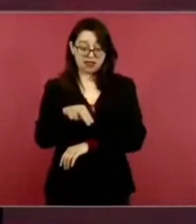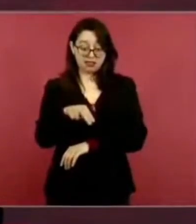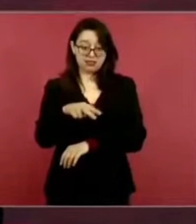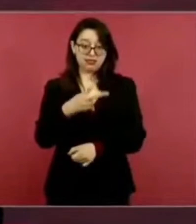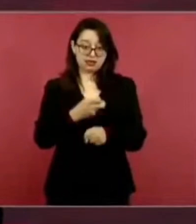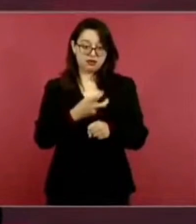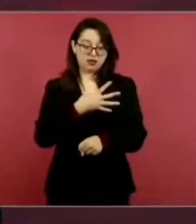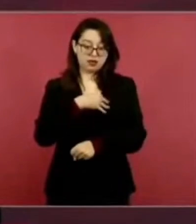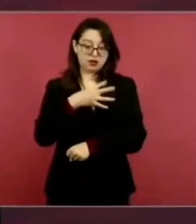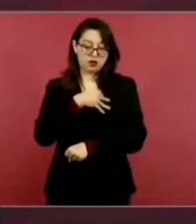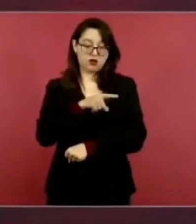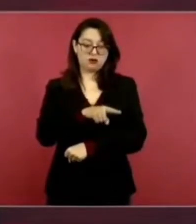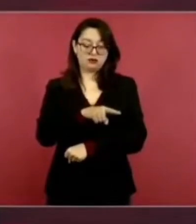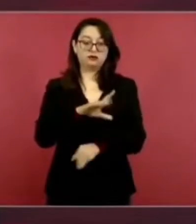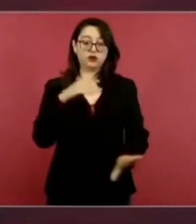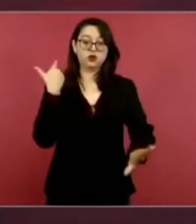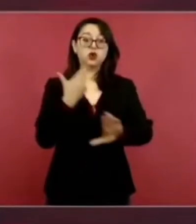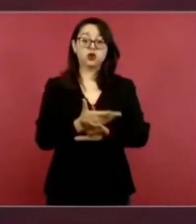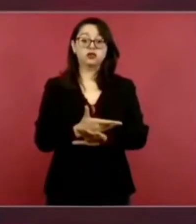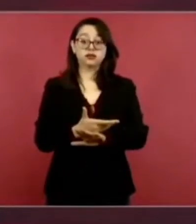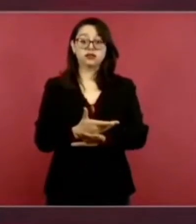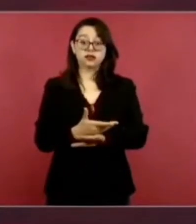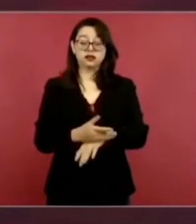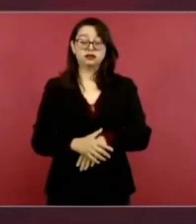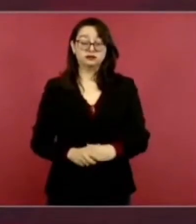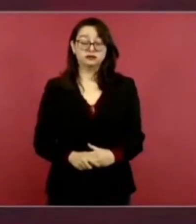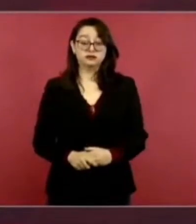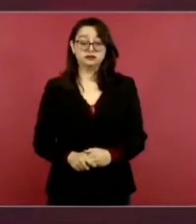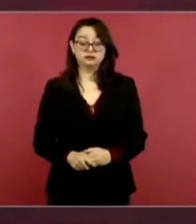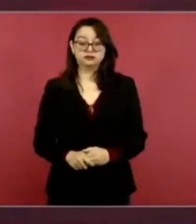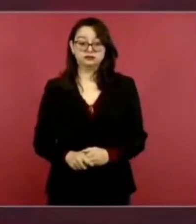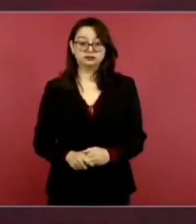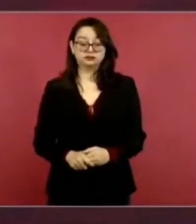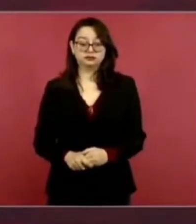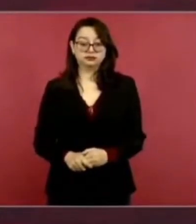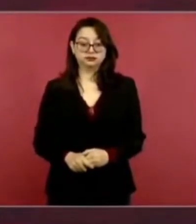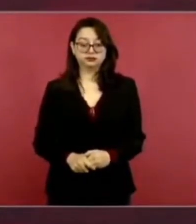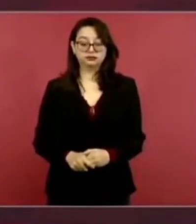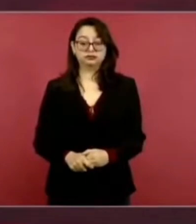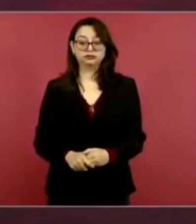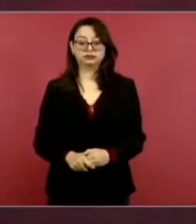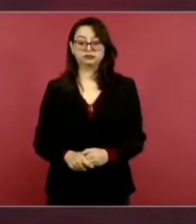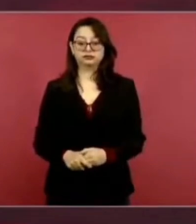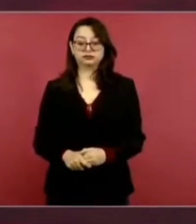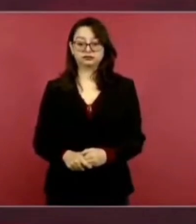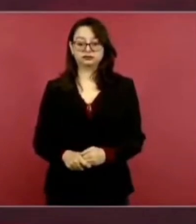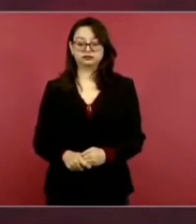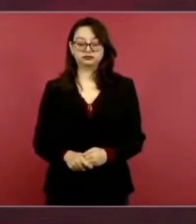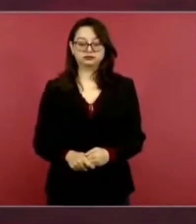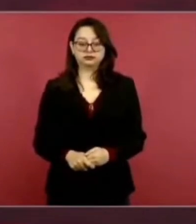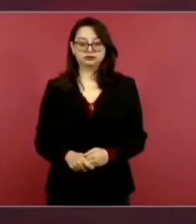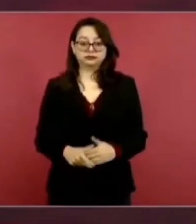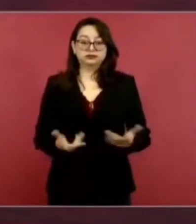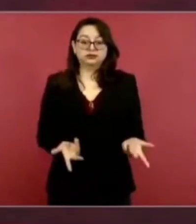pone, ¿no tienes por ahí? Ponlo, pone el plan, el mapa de la Ciudad de